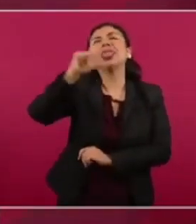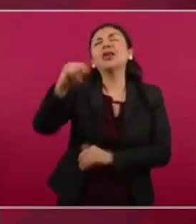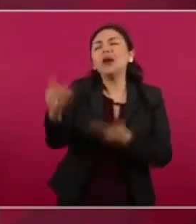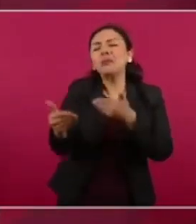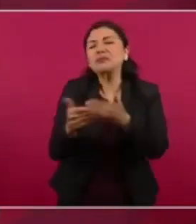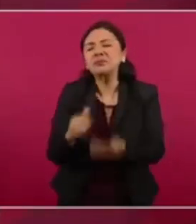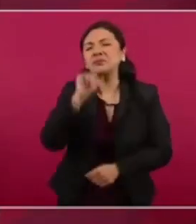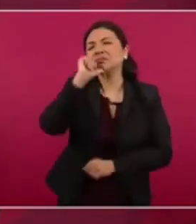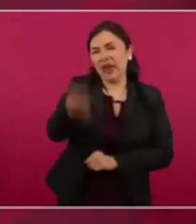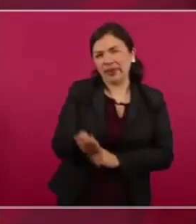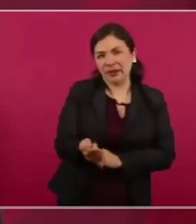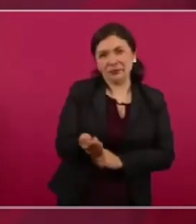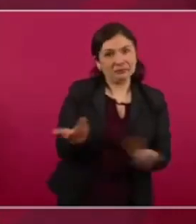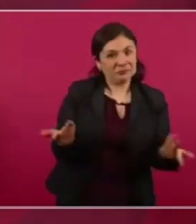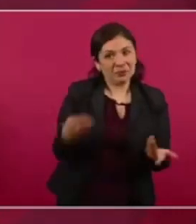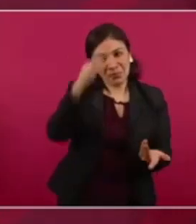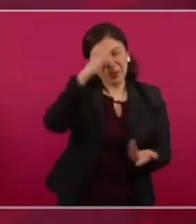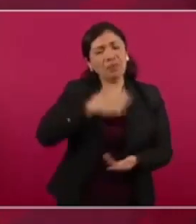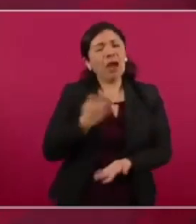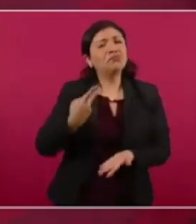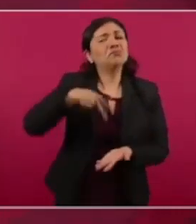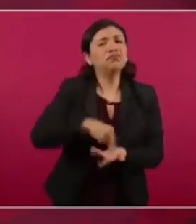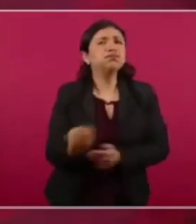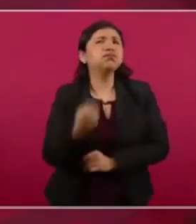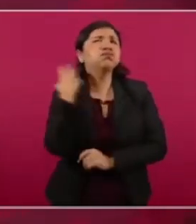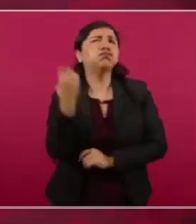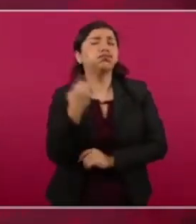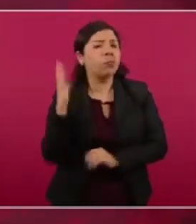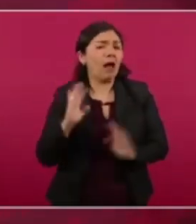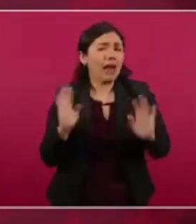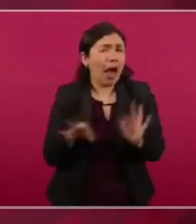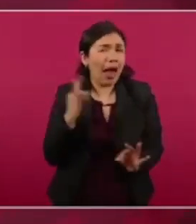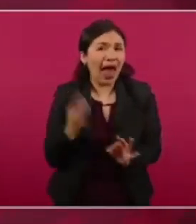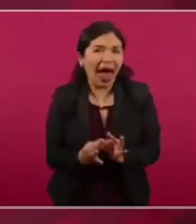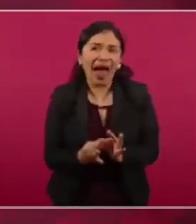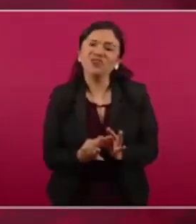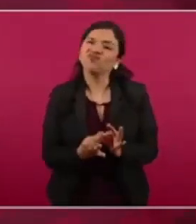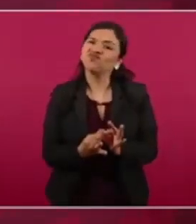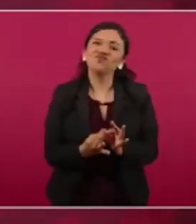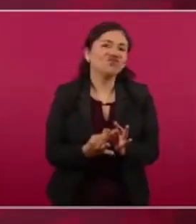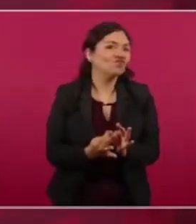que era discurso, que era demagogia. No,